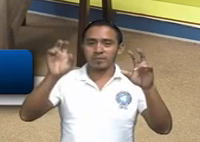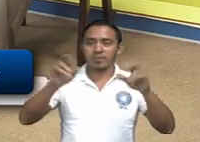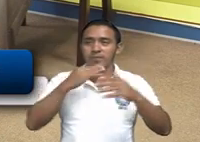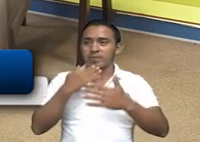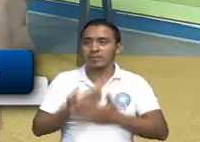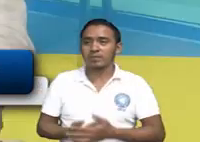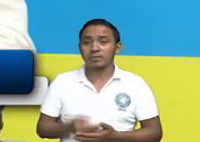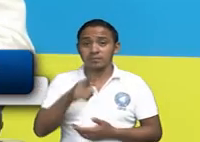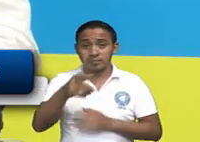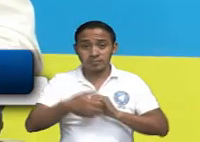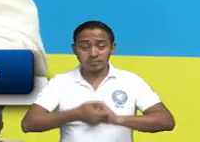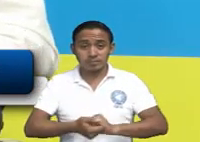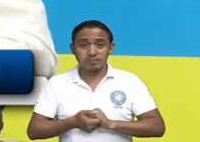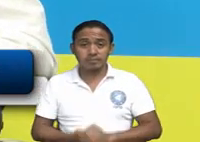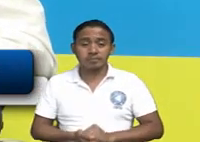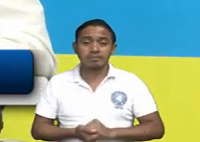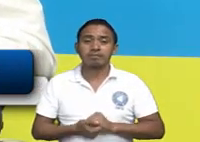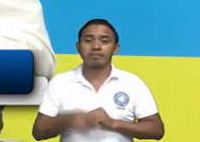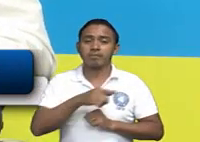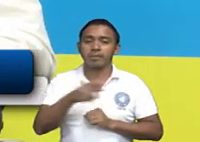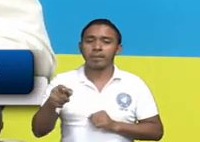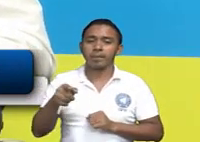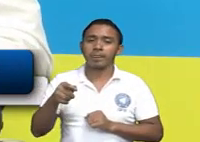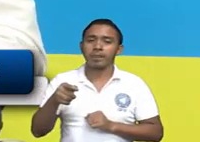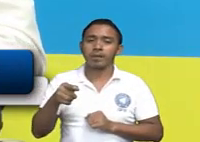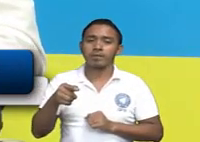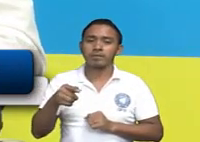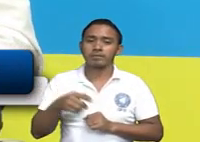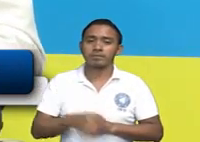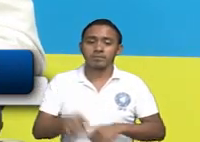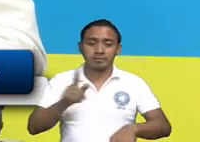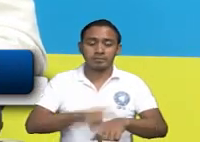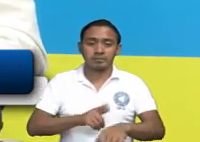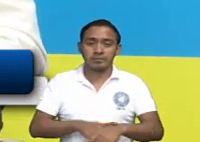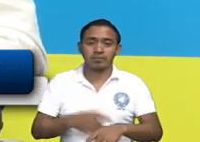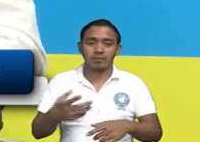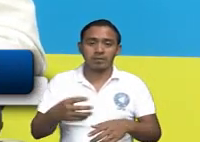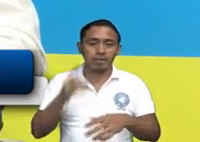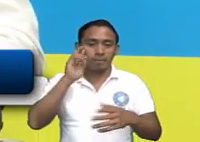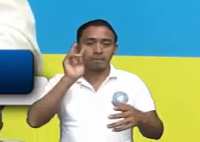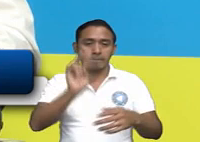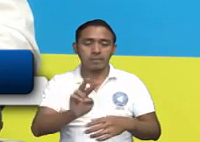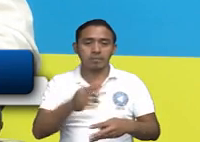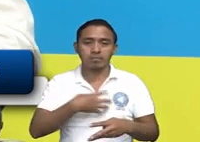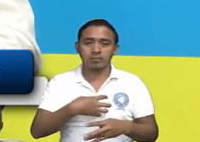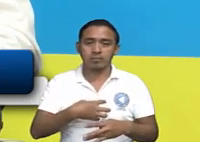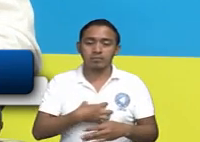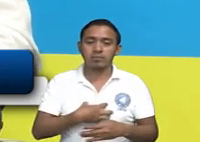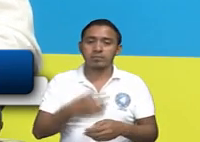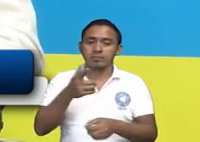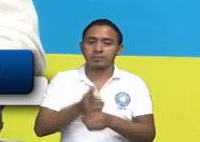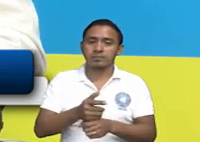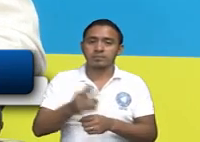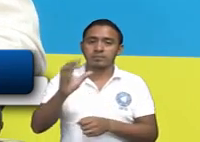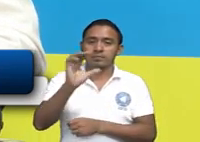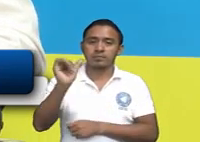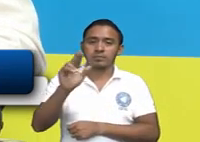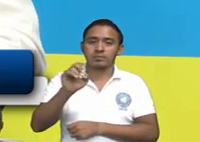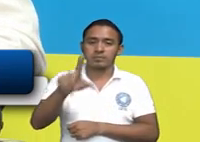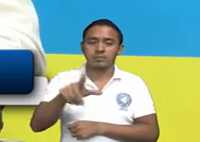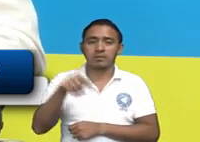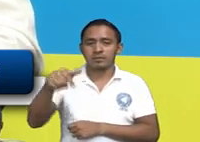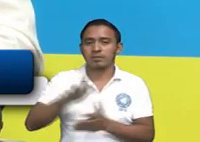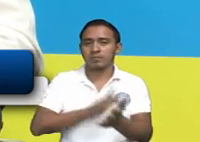Gracias. Gracias también a usted, amigos televidentes, por su tiempo y por sintonizar el canal parlamentario y, por supuesto,